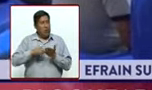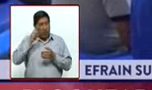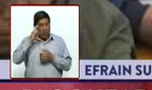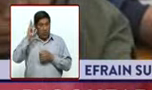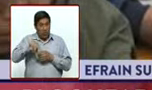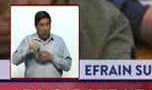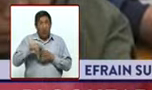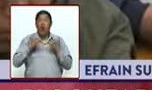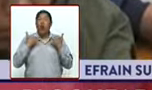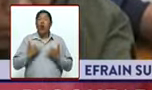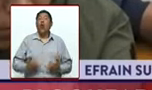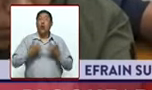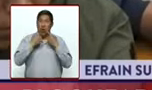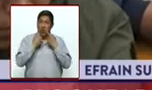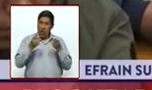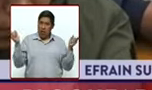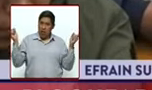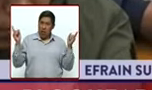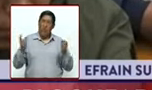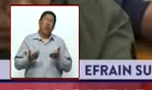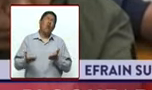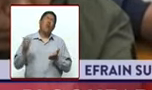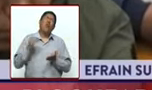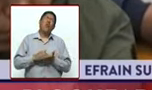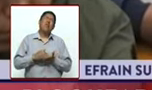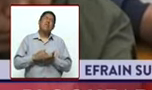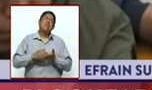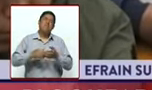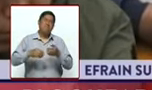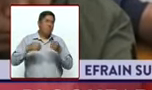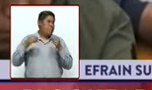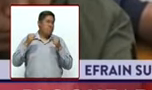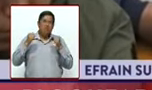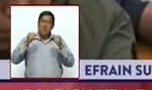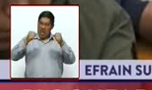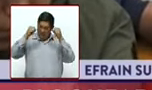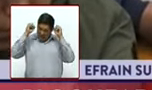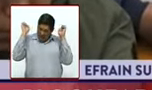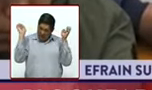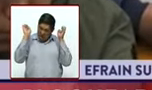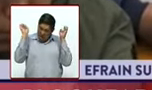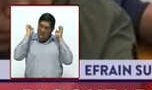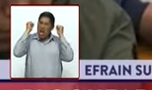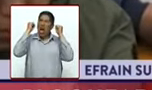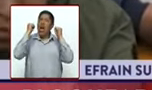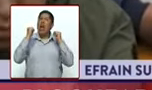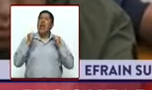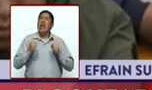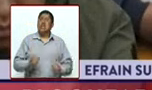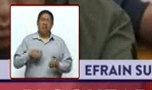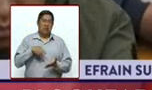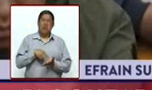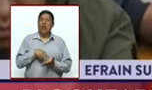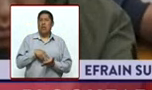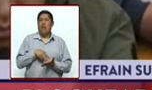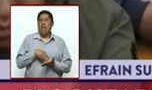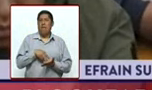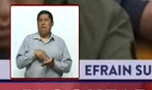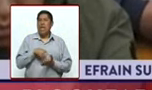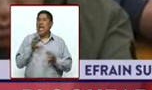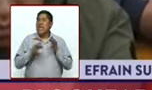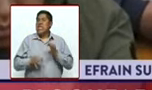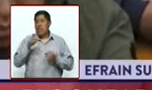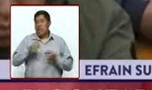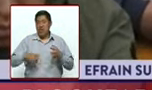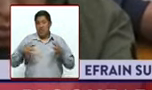razón, hoy nos declaramos una vez más en estado de emergencia, en pie de lucha. Si se trata